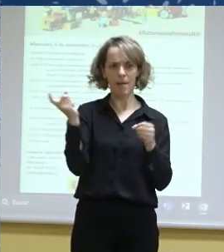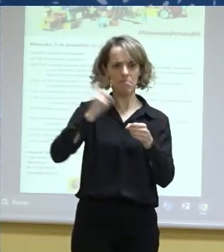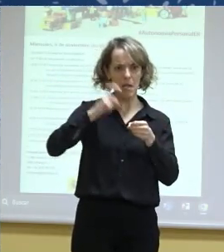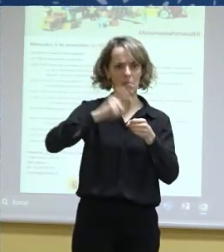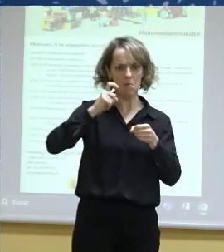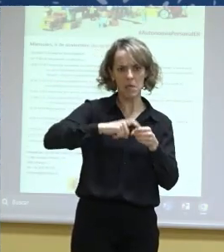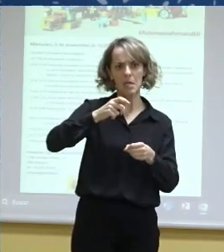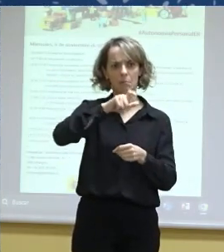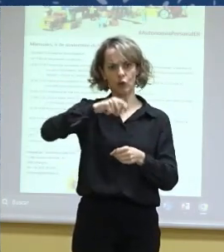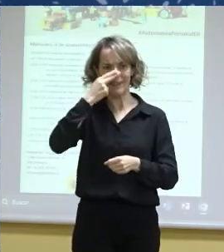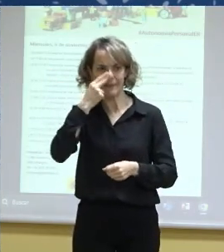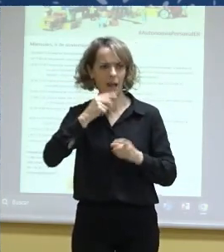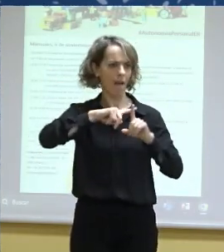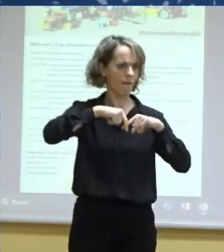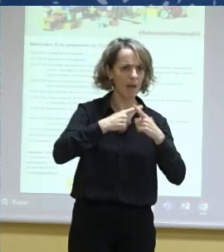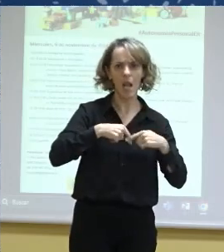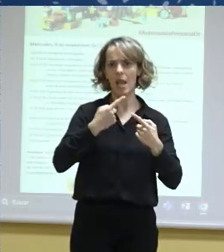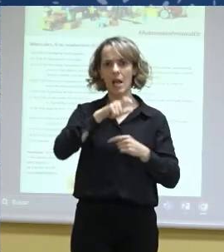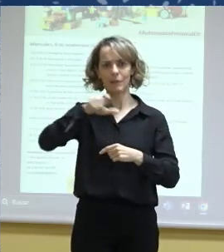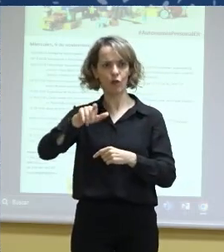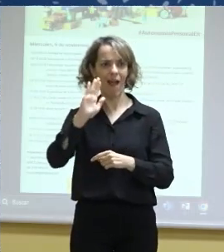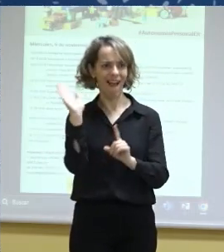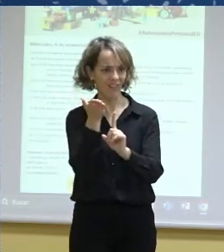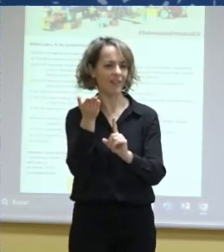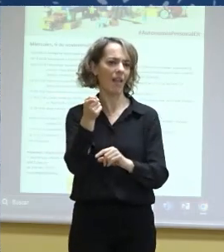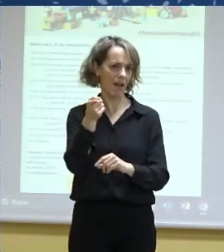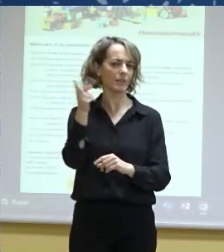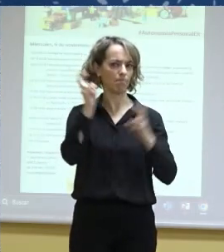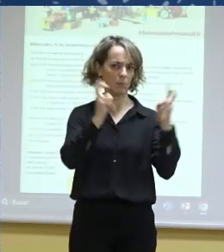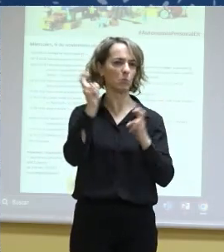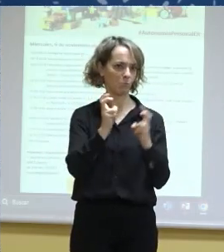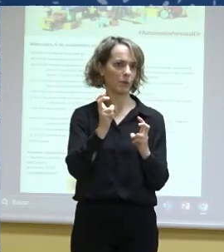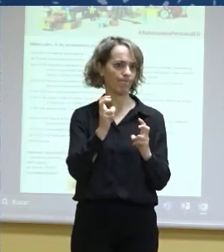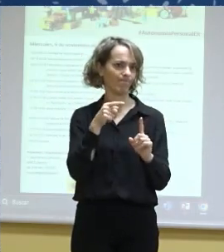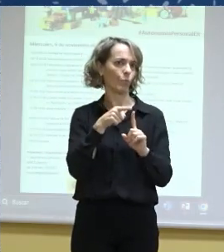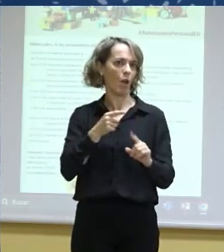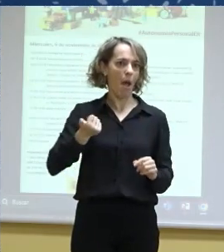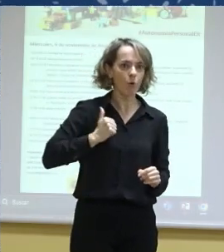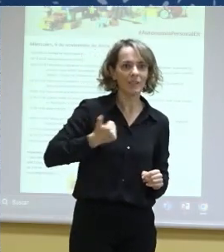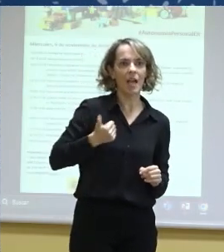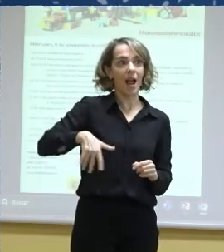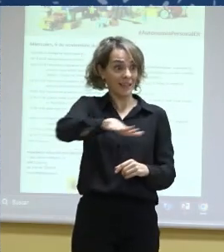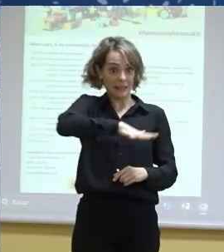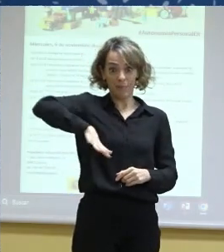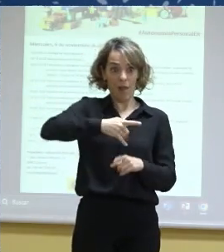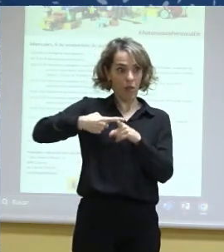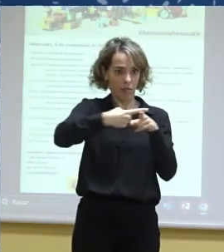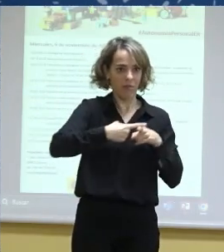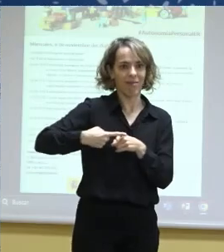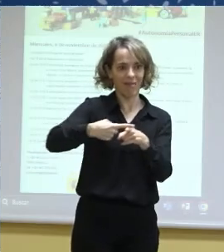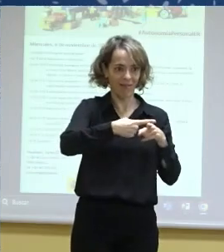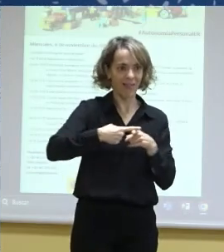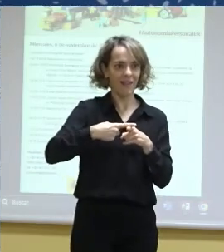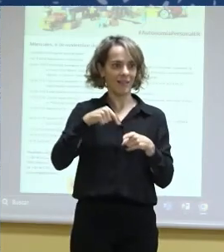interesadas, familiares y personas afectadas que puedan aprovechar y podamos compartir también los espacios que vamos a tener